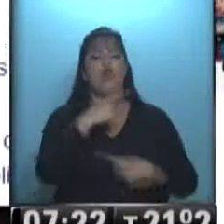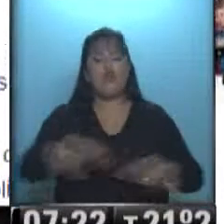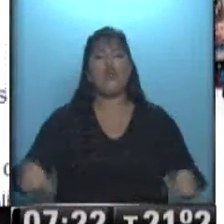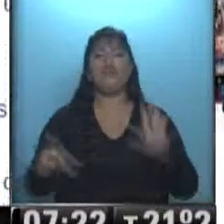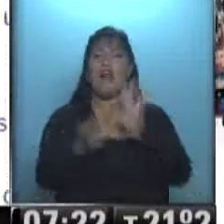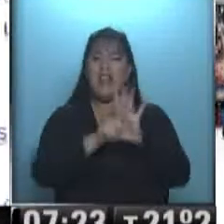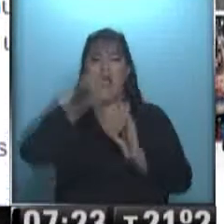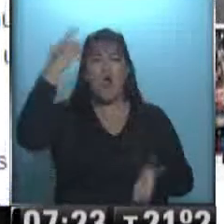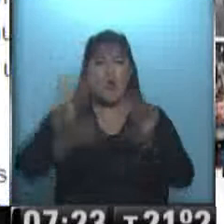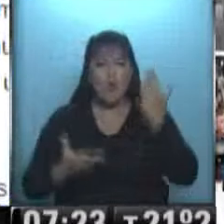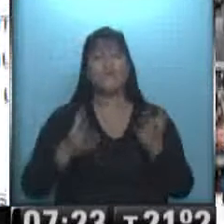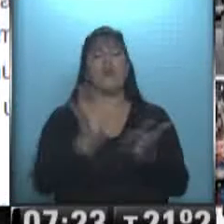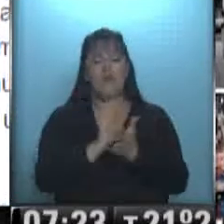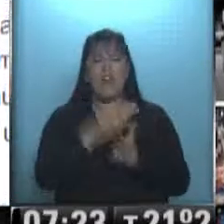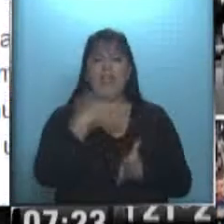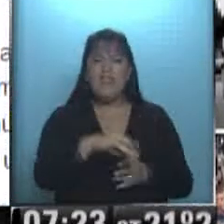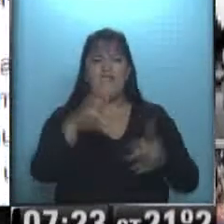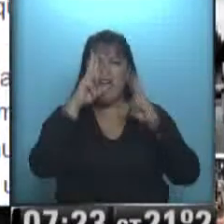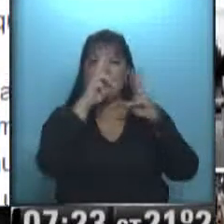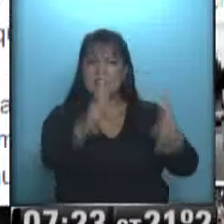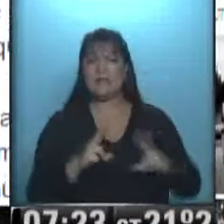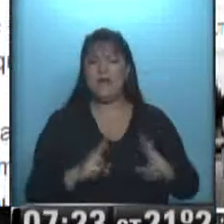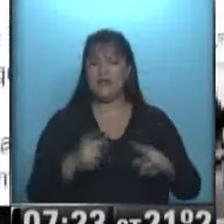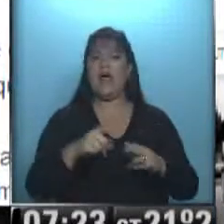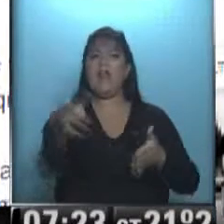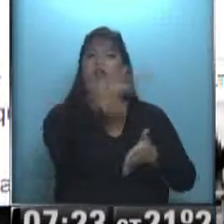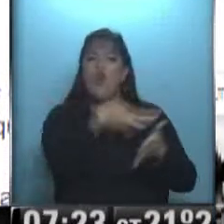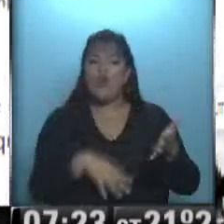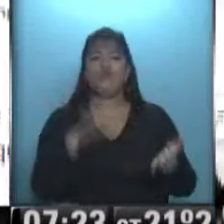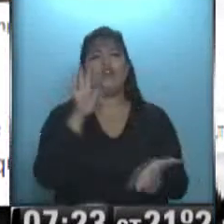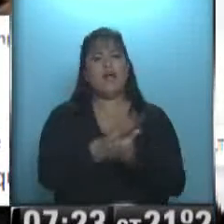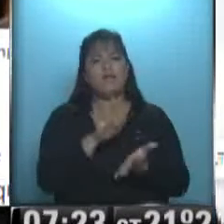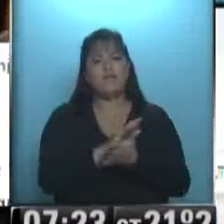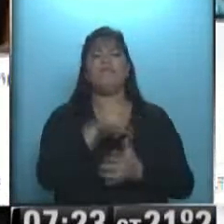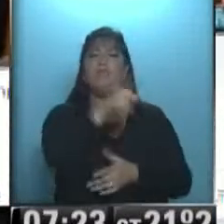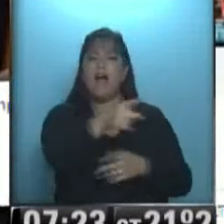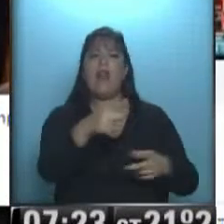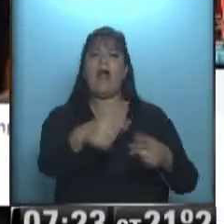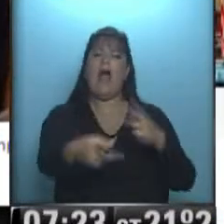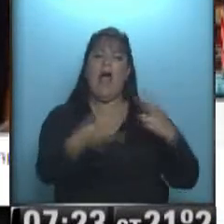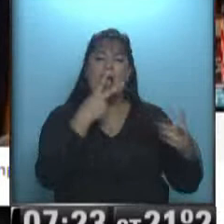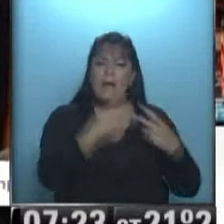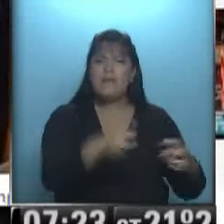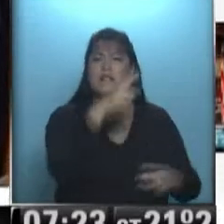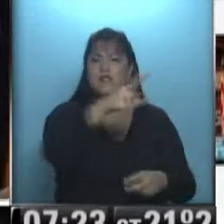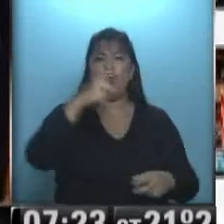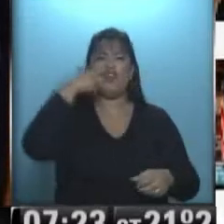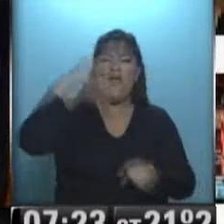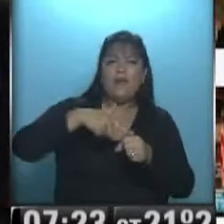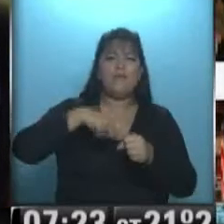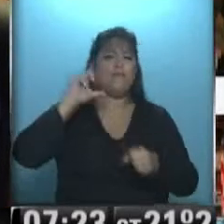en pleno respeto del derecho internacional y de las resoluciones pertinentes contra las actividades de exploración y explotación de hidrocarburos